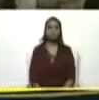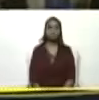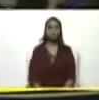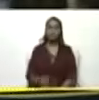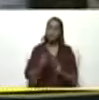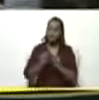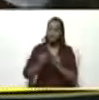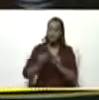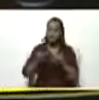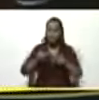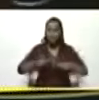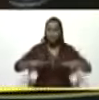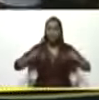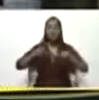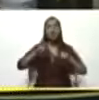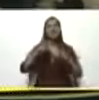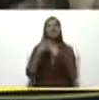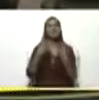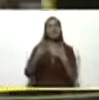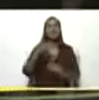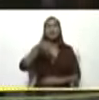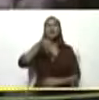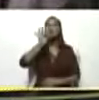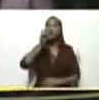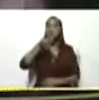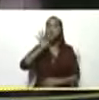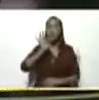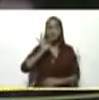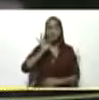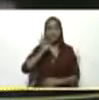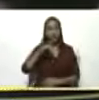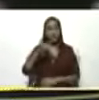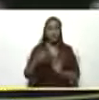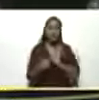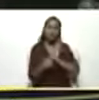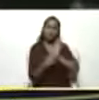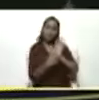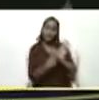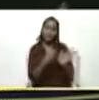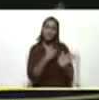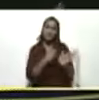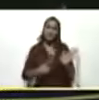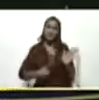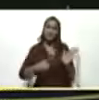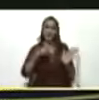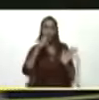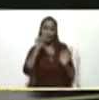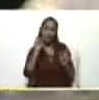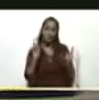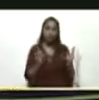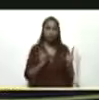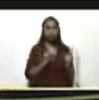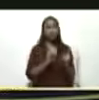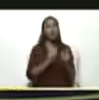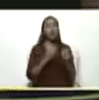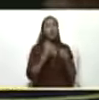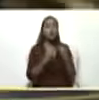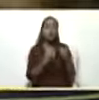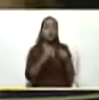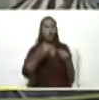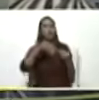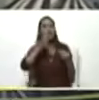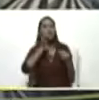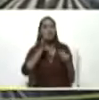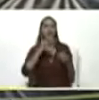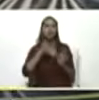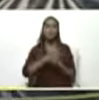distintos stands que ha sido dispuesto y que le muestran además las potencialidades que se vienen desarrollando en esta, la Venezuela que